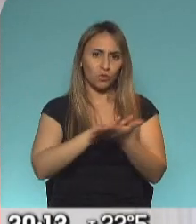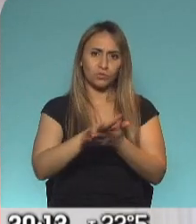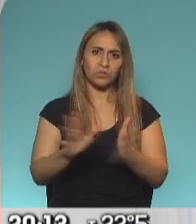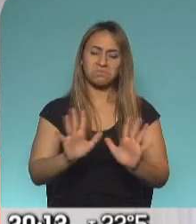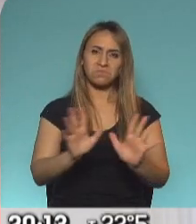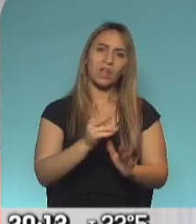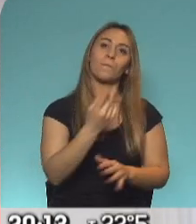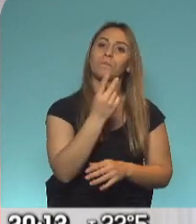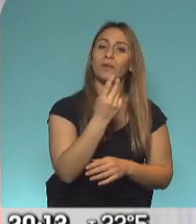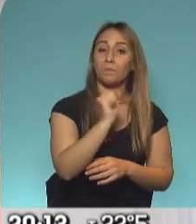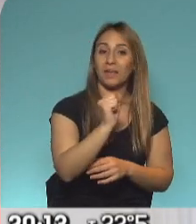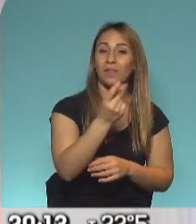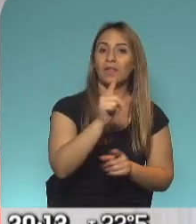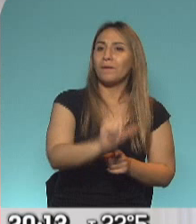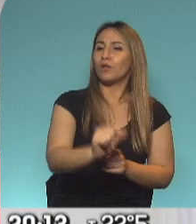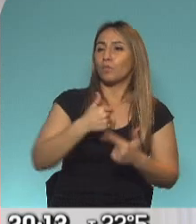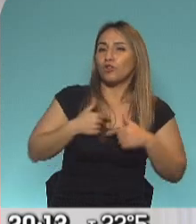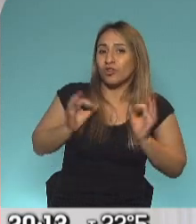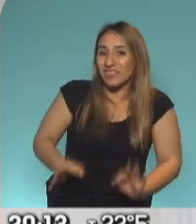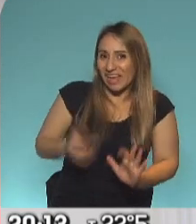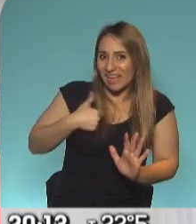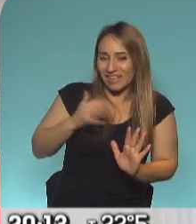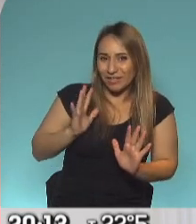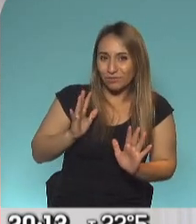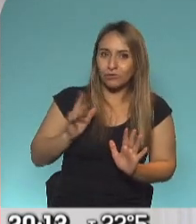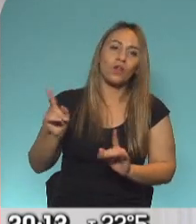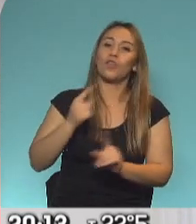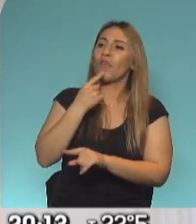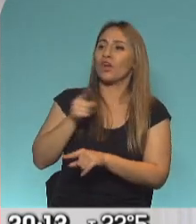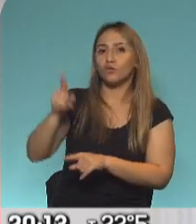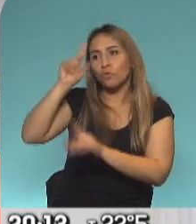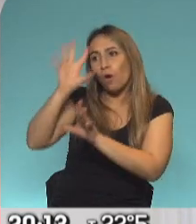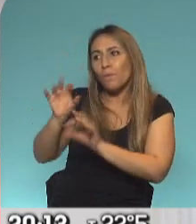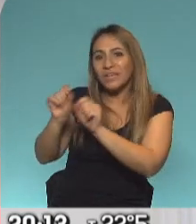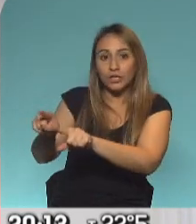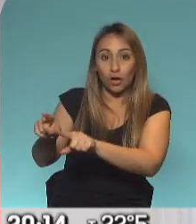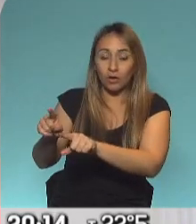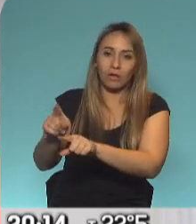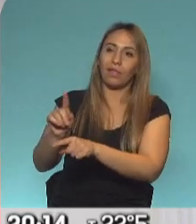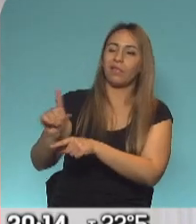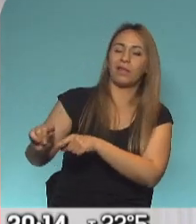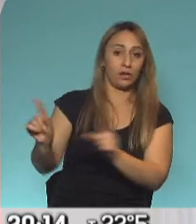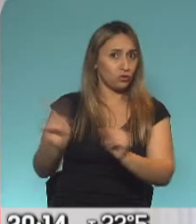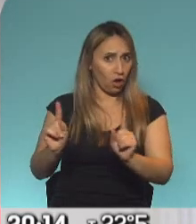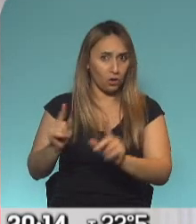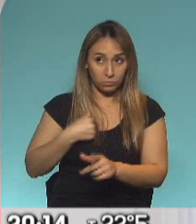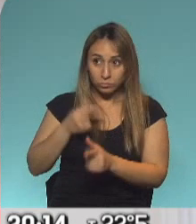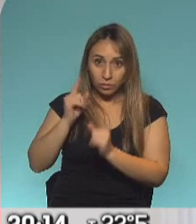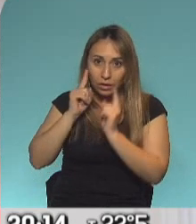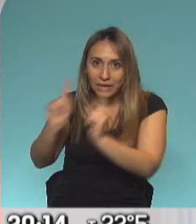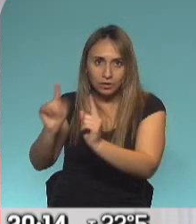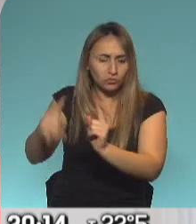una devaluación, como yo sé, no descalifico para nada tu opinión porque la escuchamos de muchos lados que dicen que